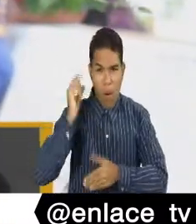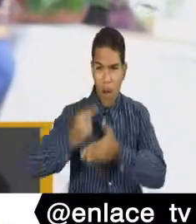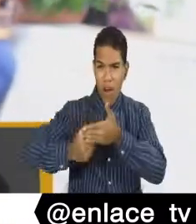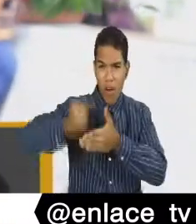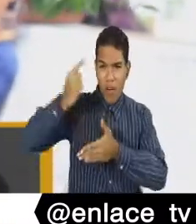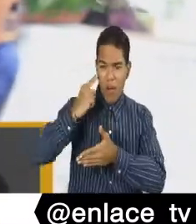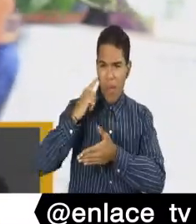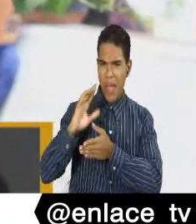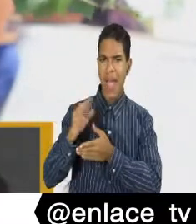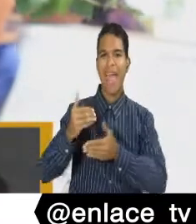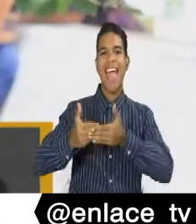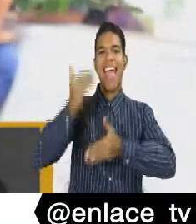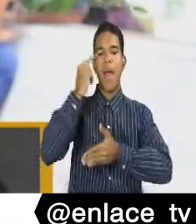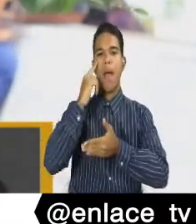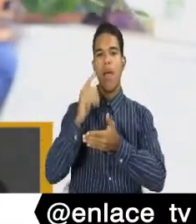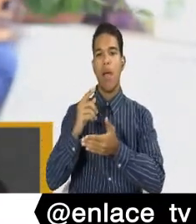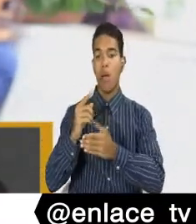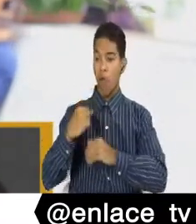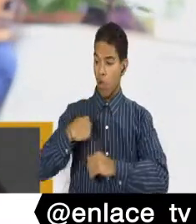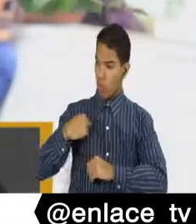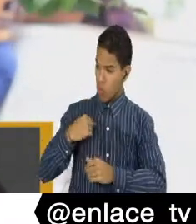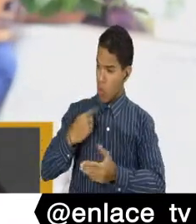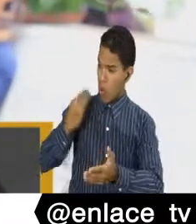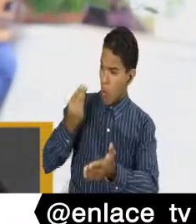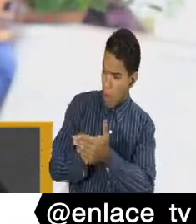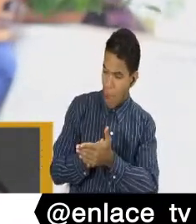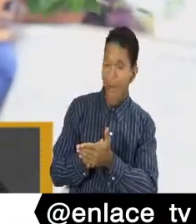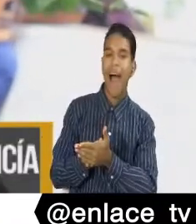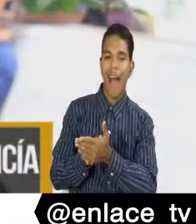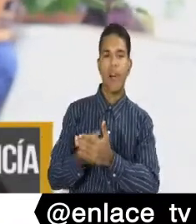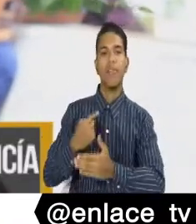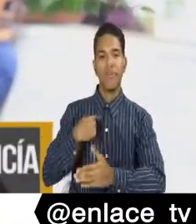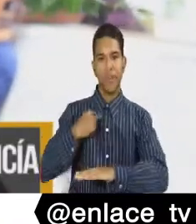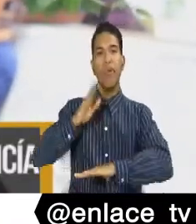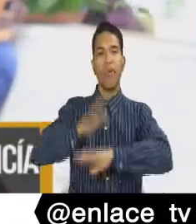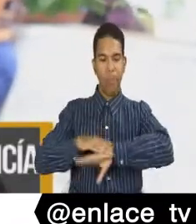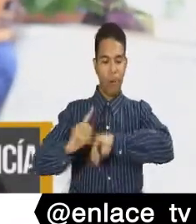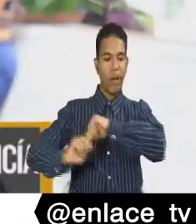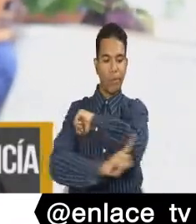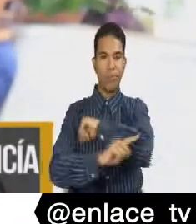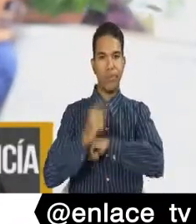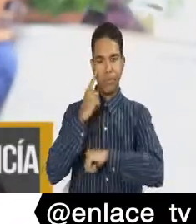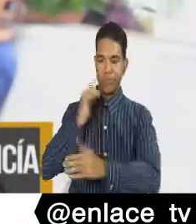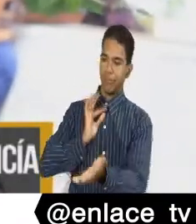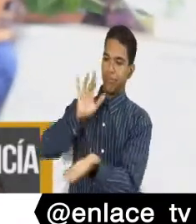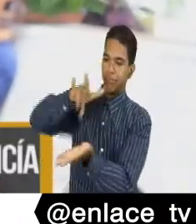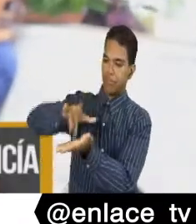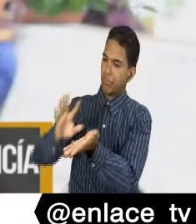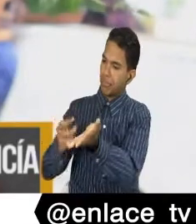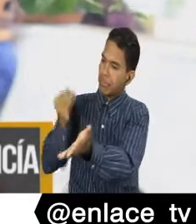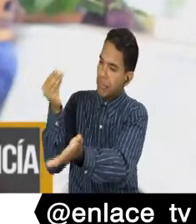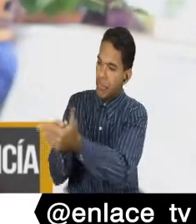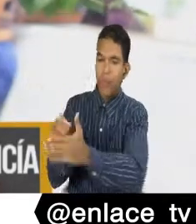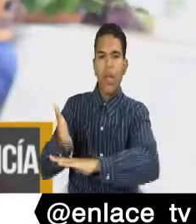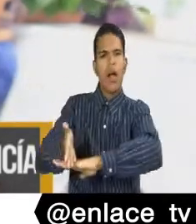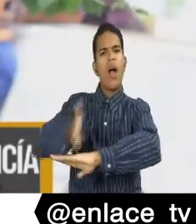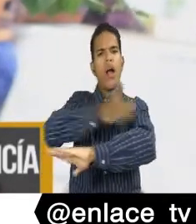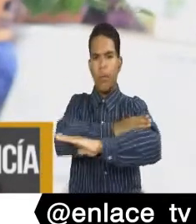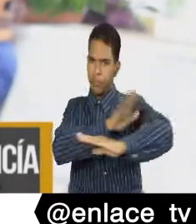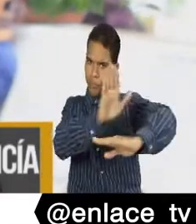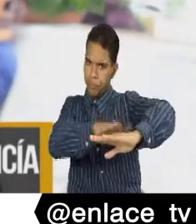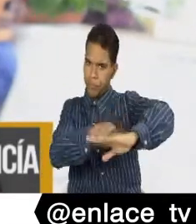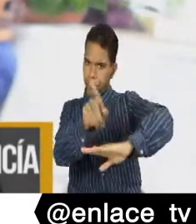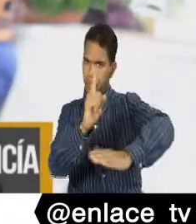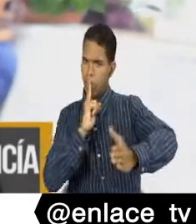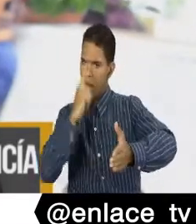primeros comparendos, ya sancionatorios, ya que la gente tenga que ir a pagar sus multas, se les va a avisar de forma oportuna. Esto ya es una cuenta